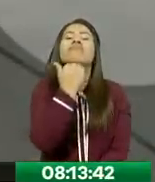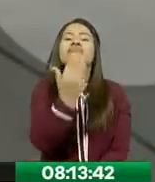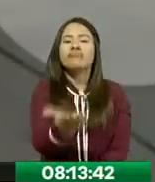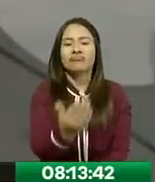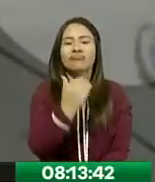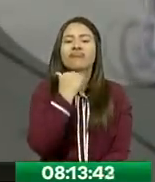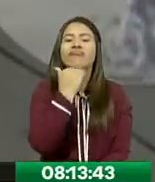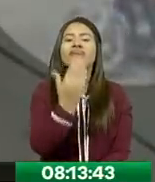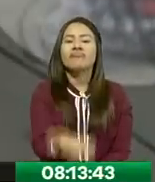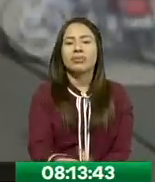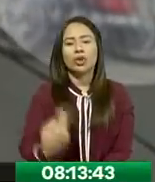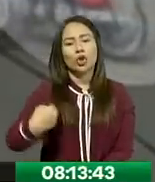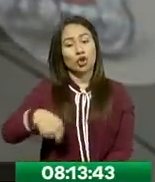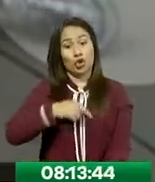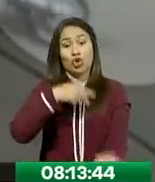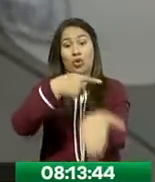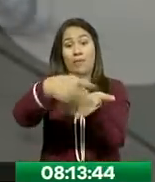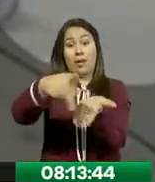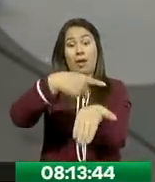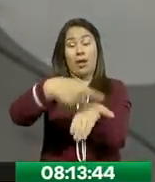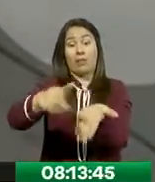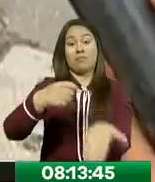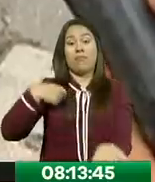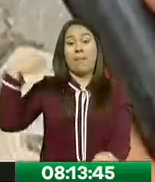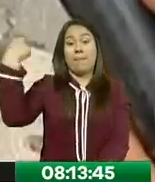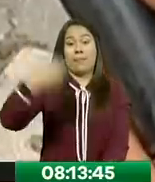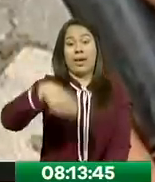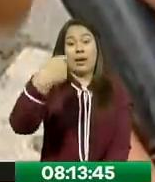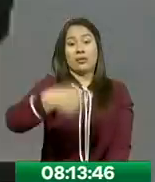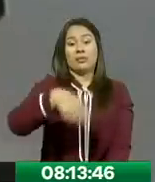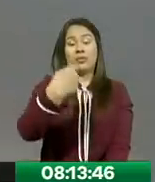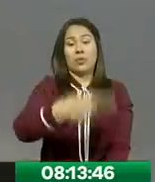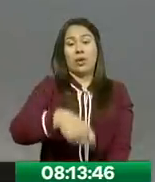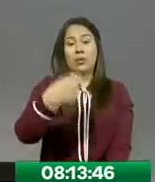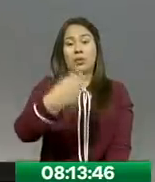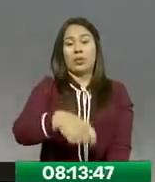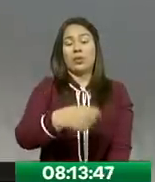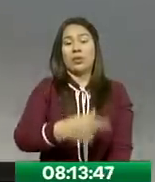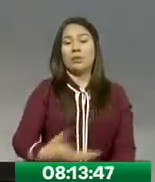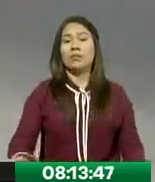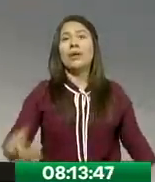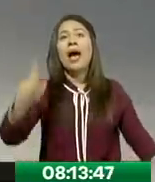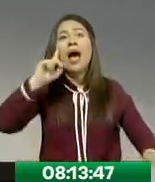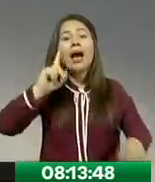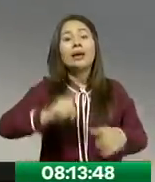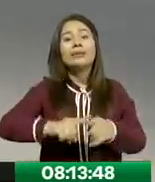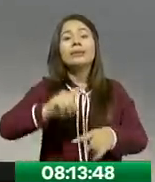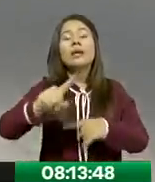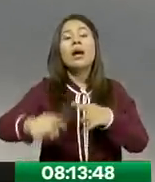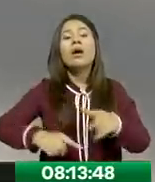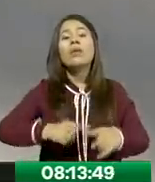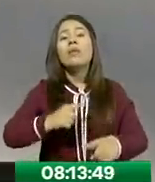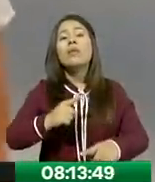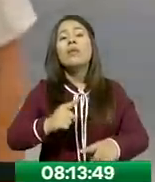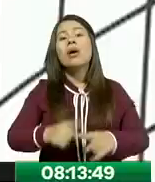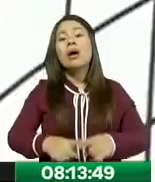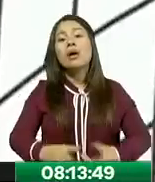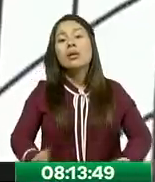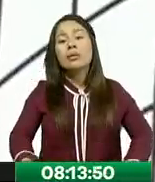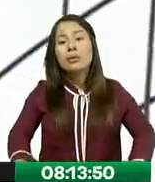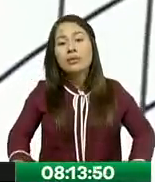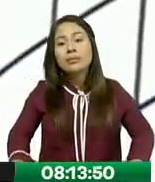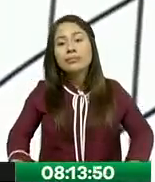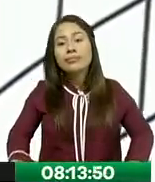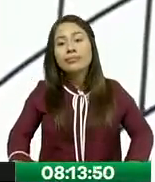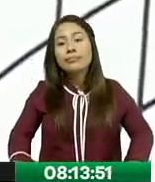interesa, aunque somos los que pagamos, les pagamos el sueldo. ¿Hasta cuándo? Pues quién sabe hasta cuándo. Hasta